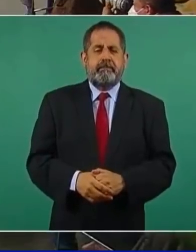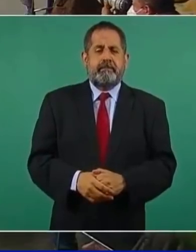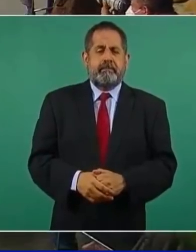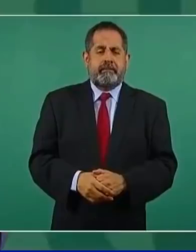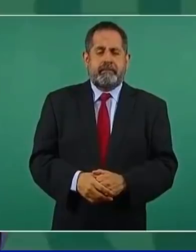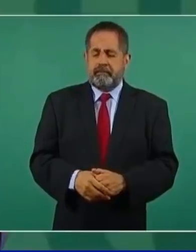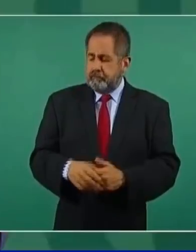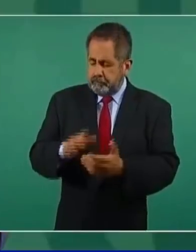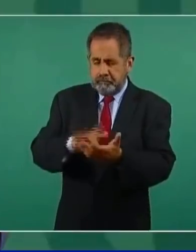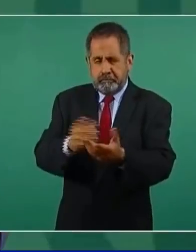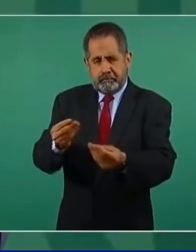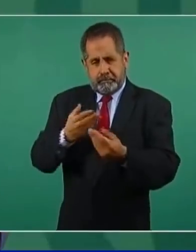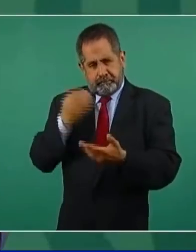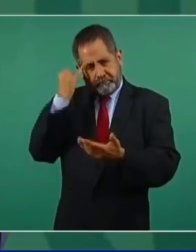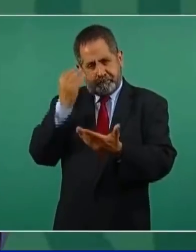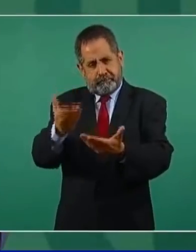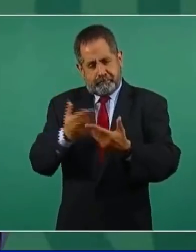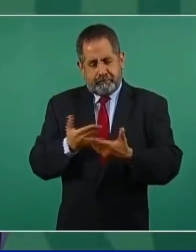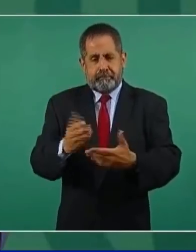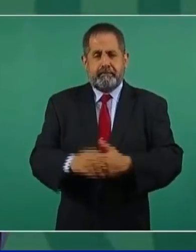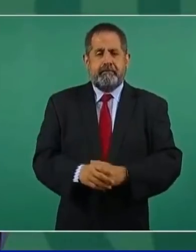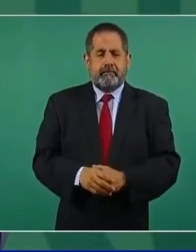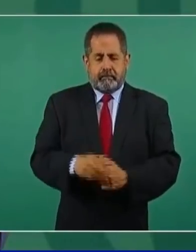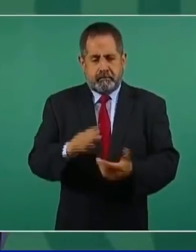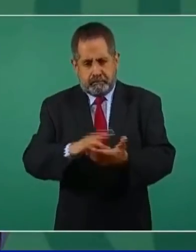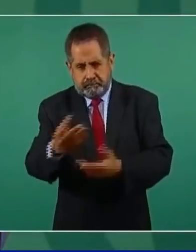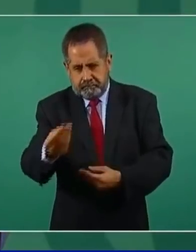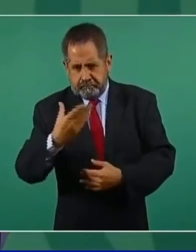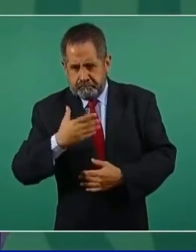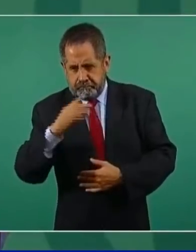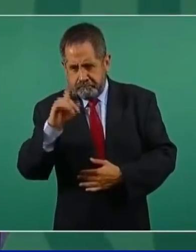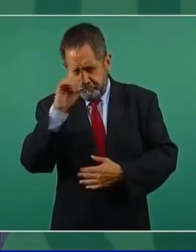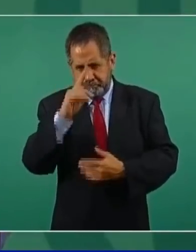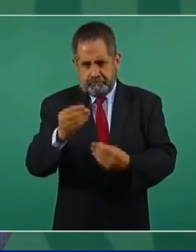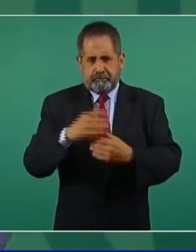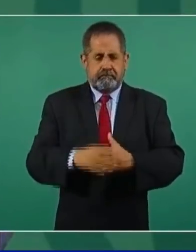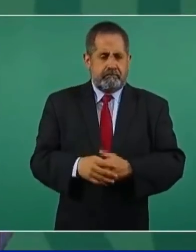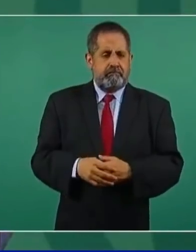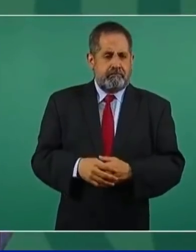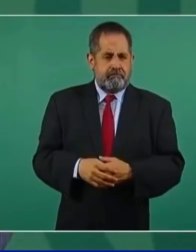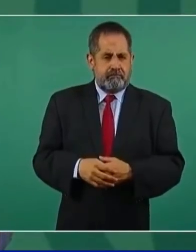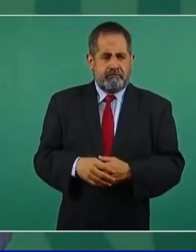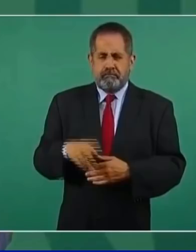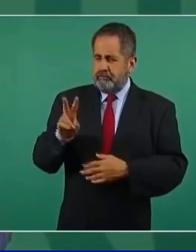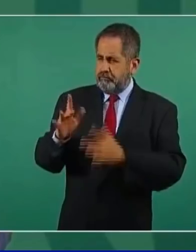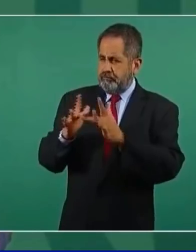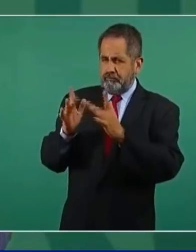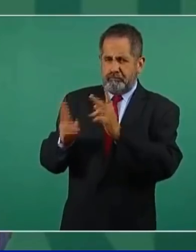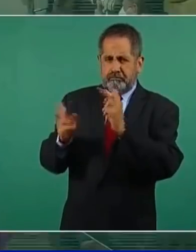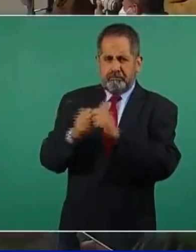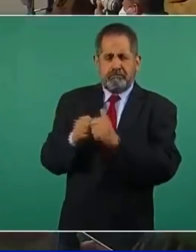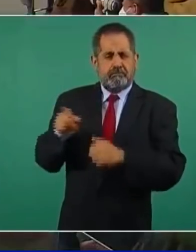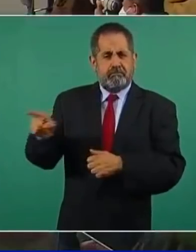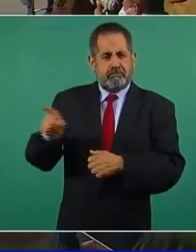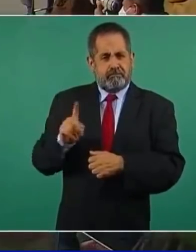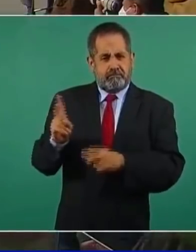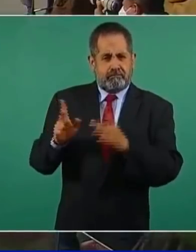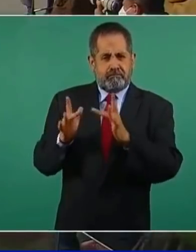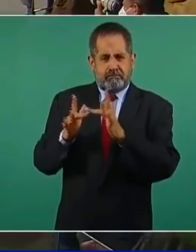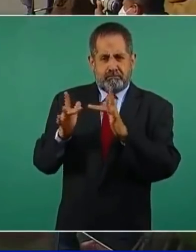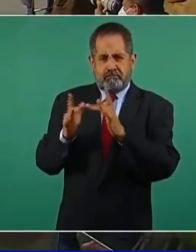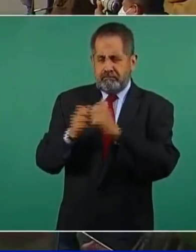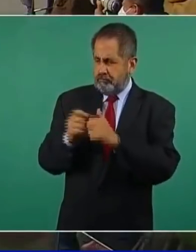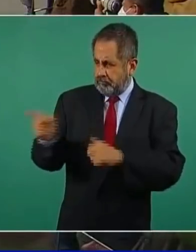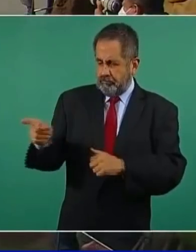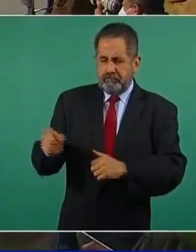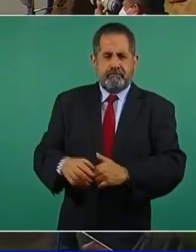Pues tomamos en cuenta tu propuesta. Gracias. Y muchas gracias. No, nada. Pero sí me gustaría que se estableciera